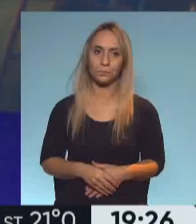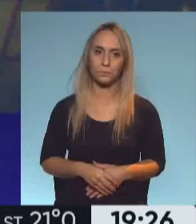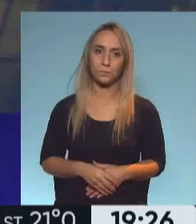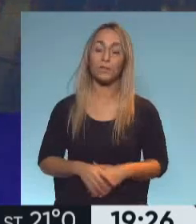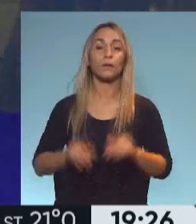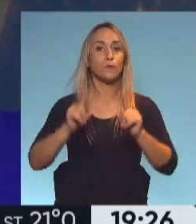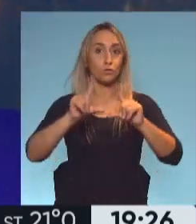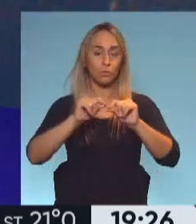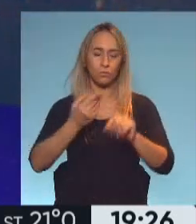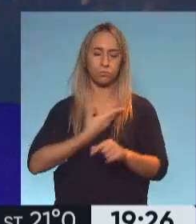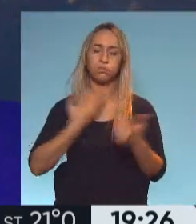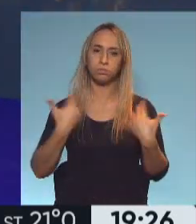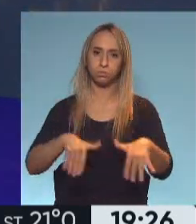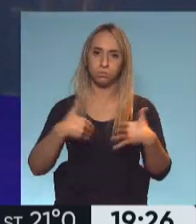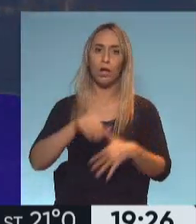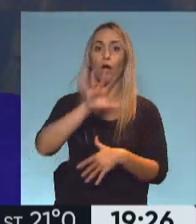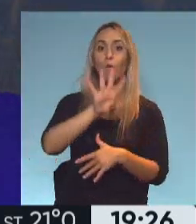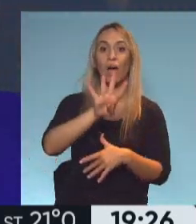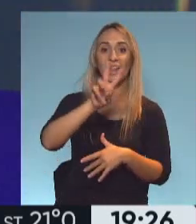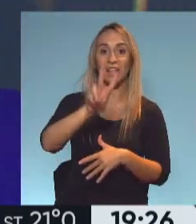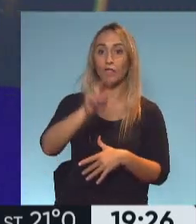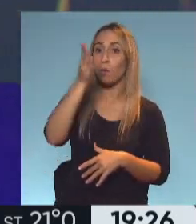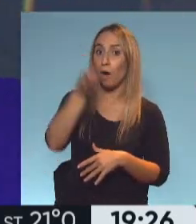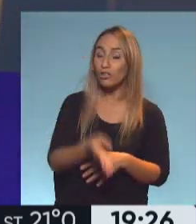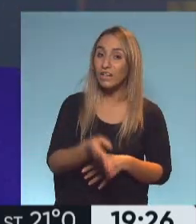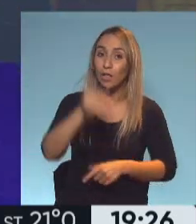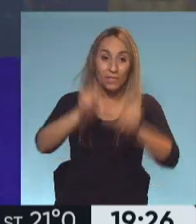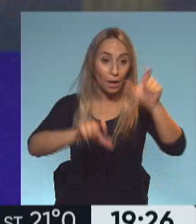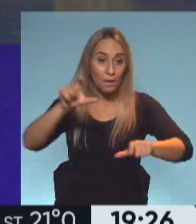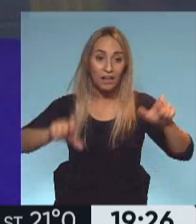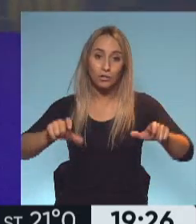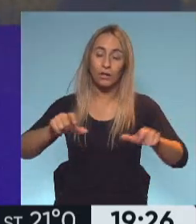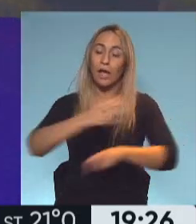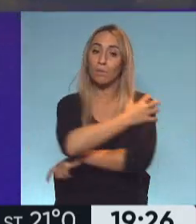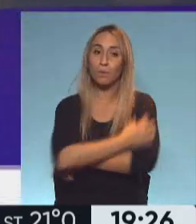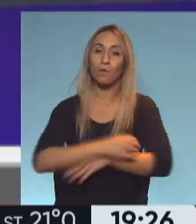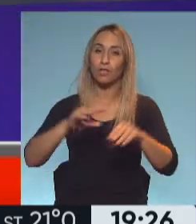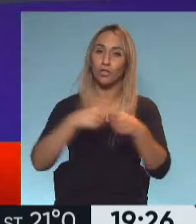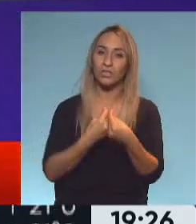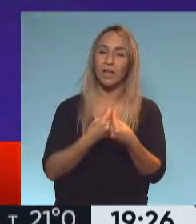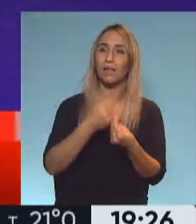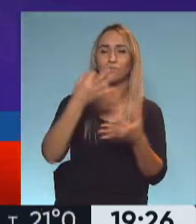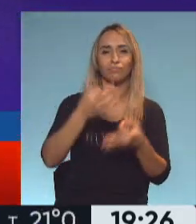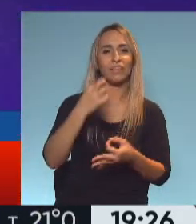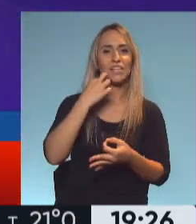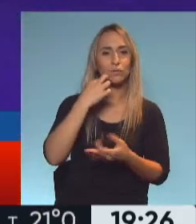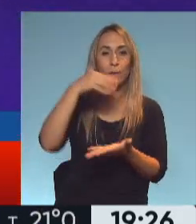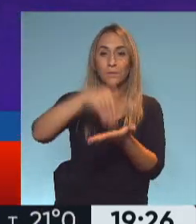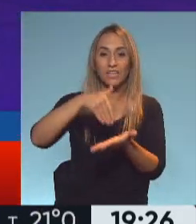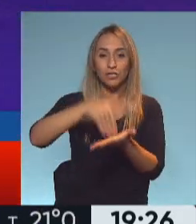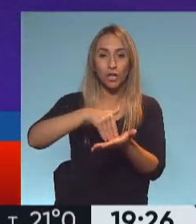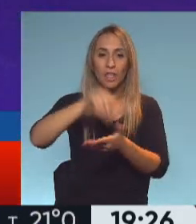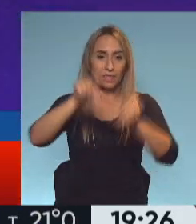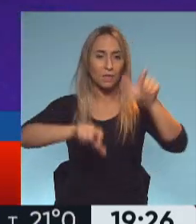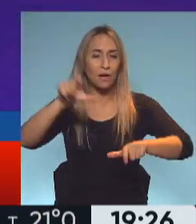Con el número que tanto golpea, 42% de pobres tiene nuestro país. Eso equivale a 19 millones de personas. El trabajo que nos